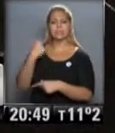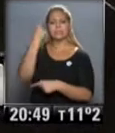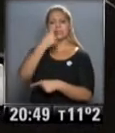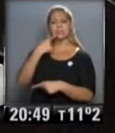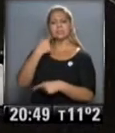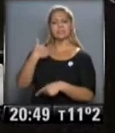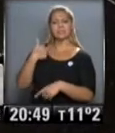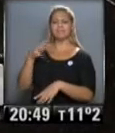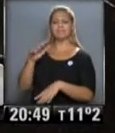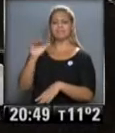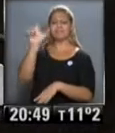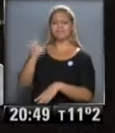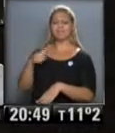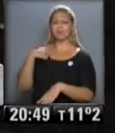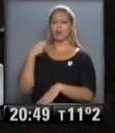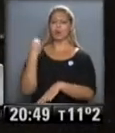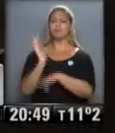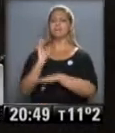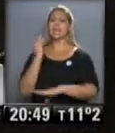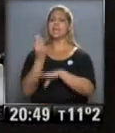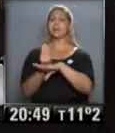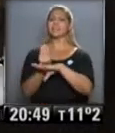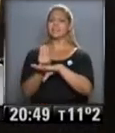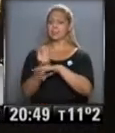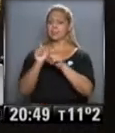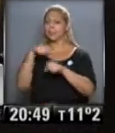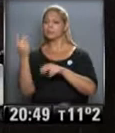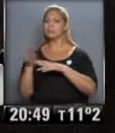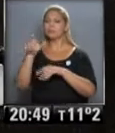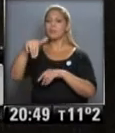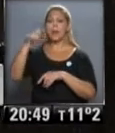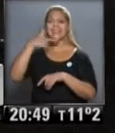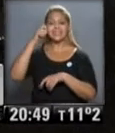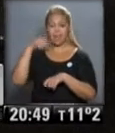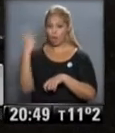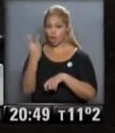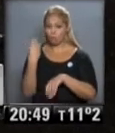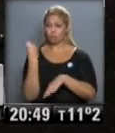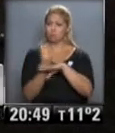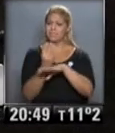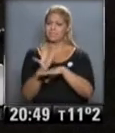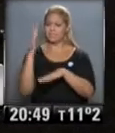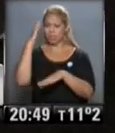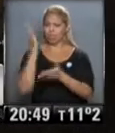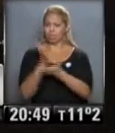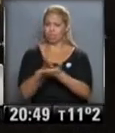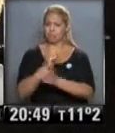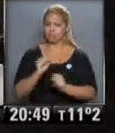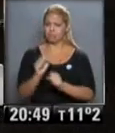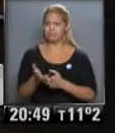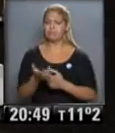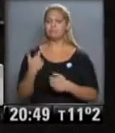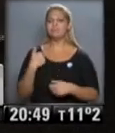más, uno de los íconos más claros de la dictadura, él y Massera, ¿no? Particularmente, ¿no? Y hubiera